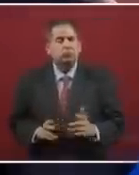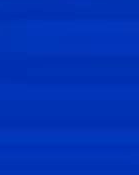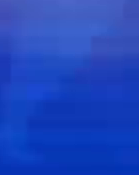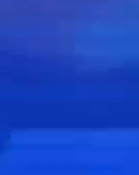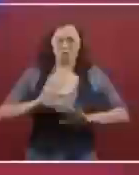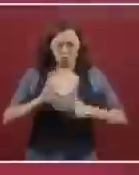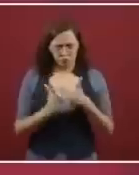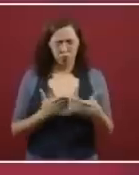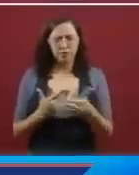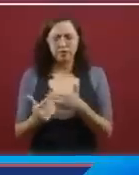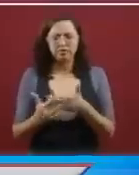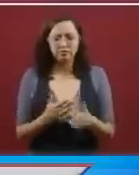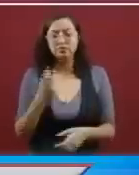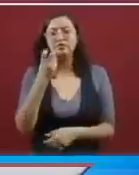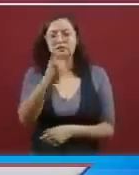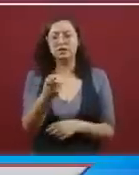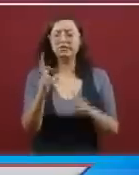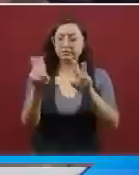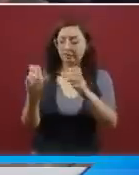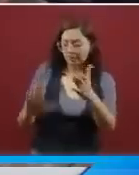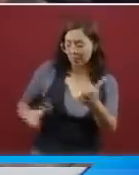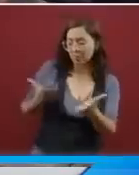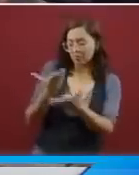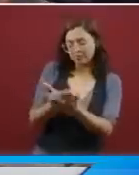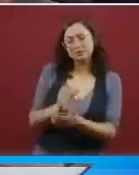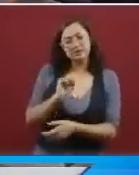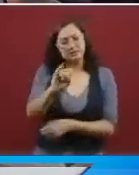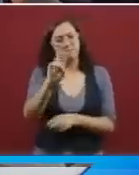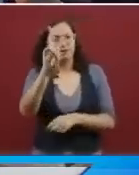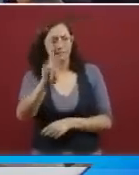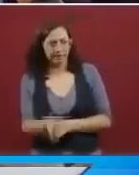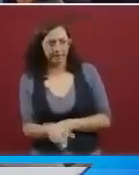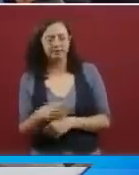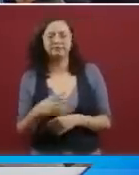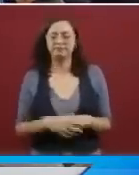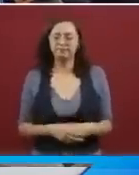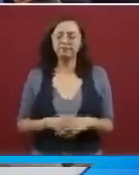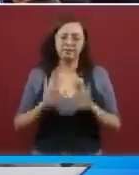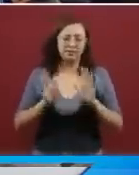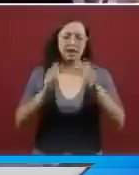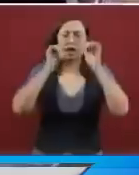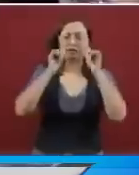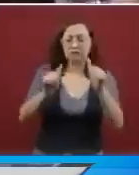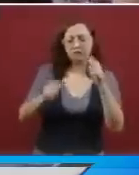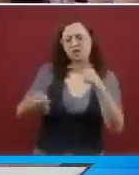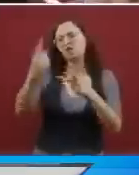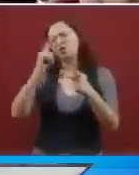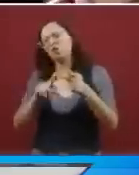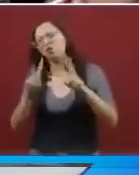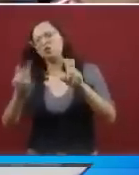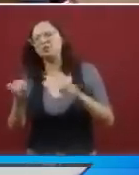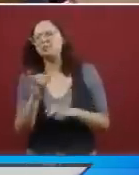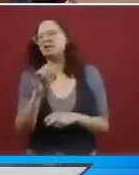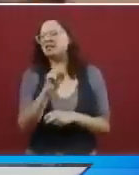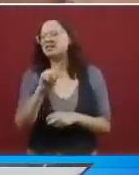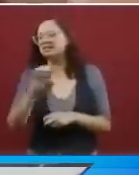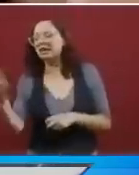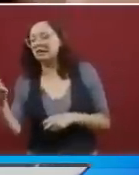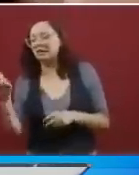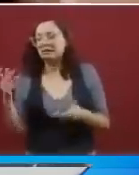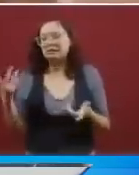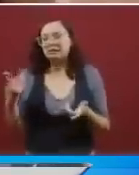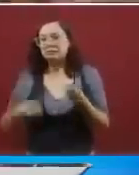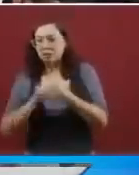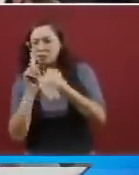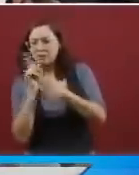Centroamérica. Quiebra del ISSSTE. Sobre el ISSSTE, la crisis que se viene en sí, caso de que... No hay crisis.